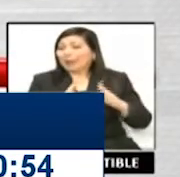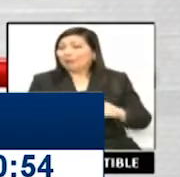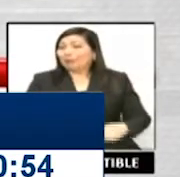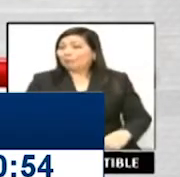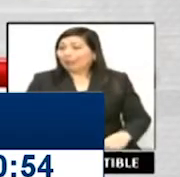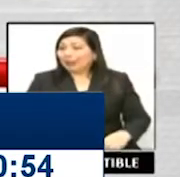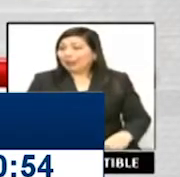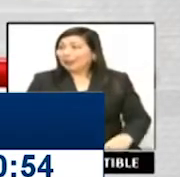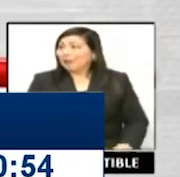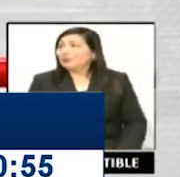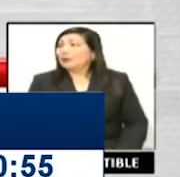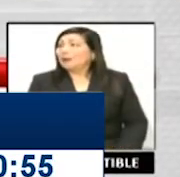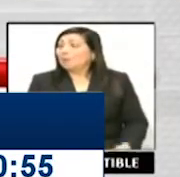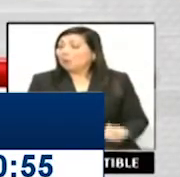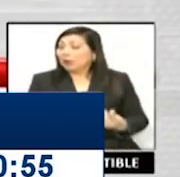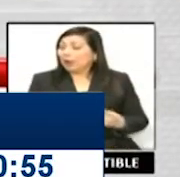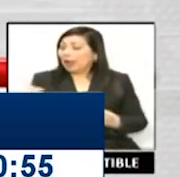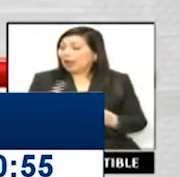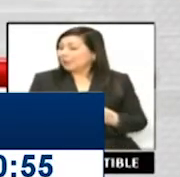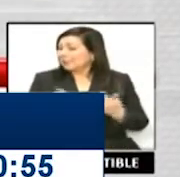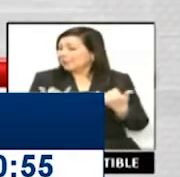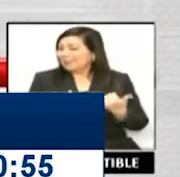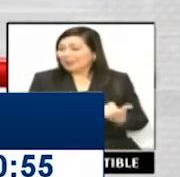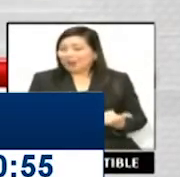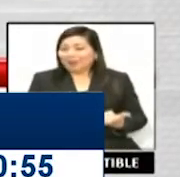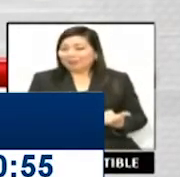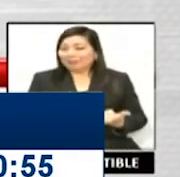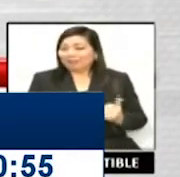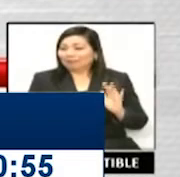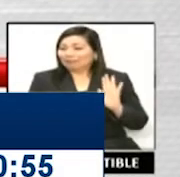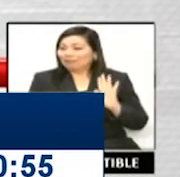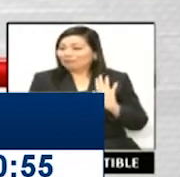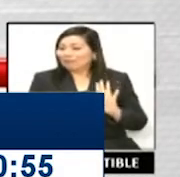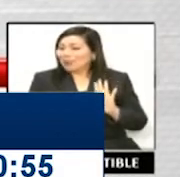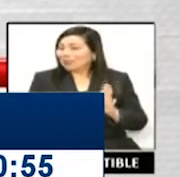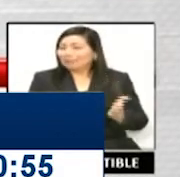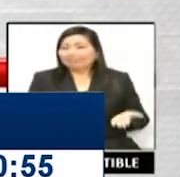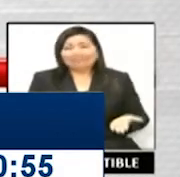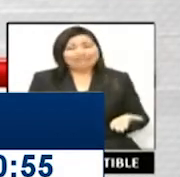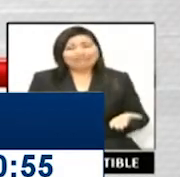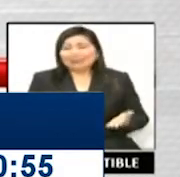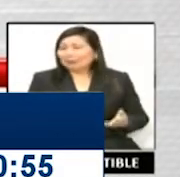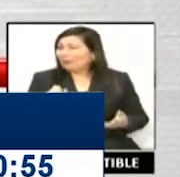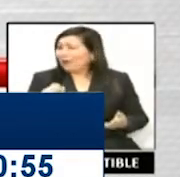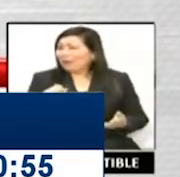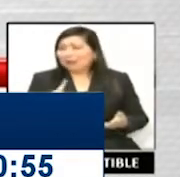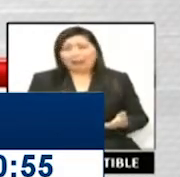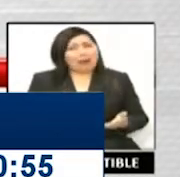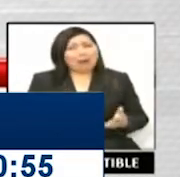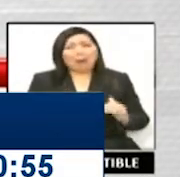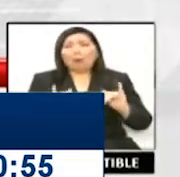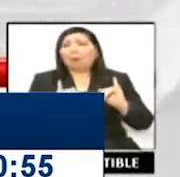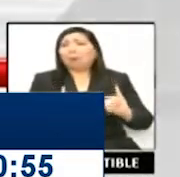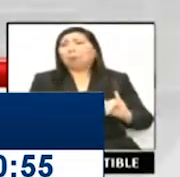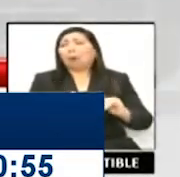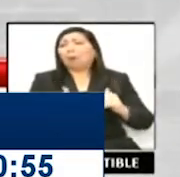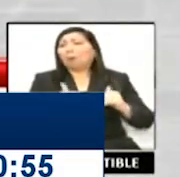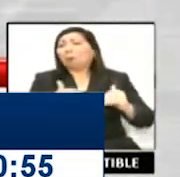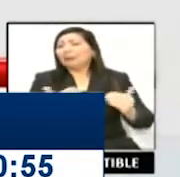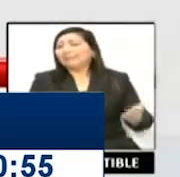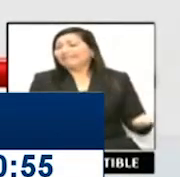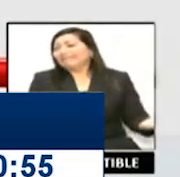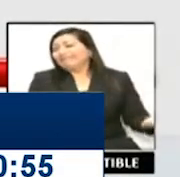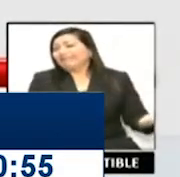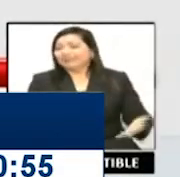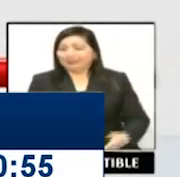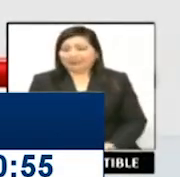autoridades, porque hasta el día de hoy solo demuestra ser un costoso elefante blanco.